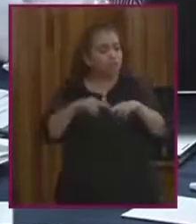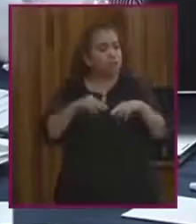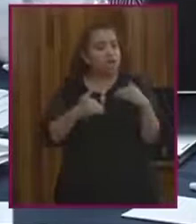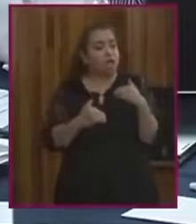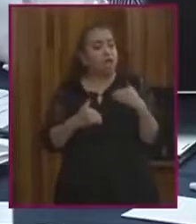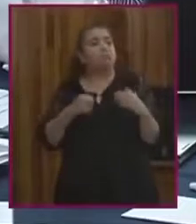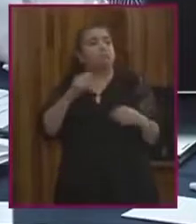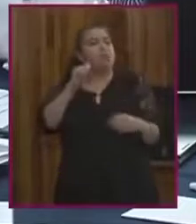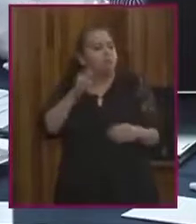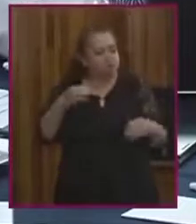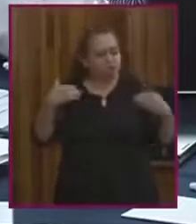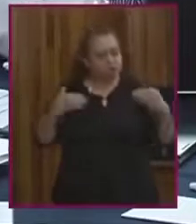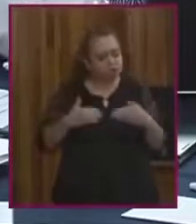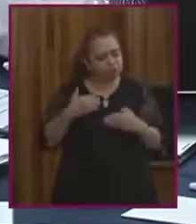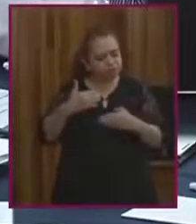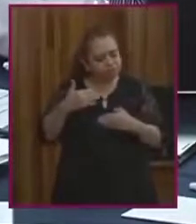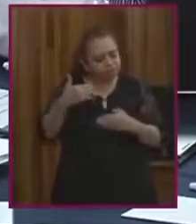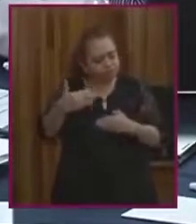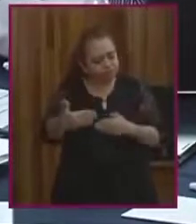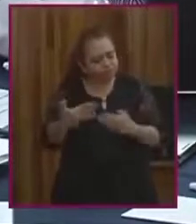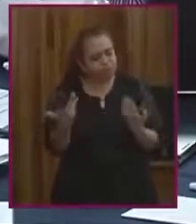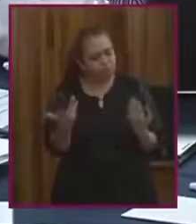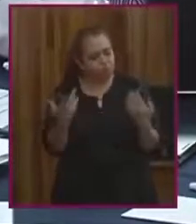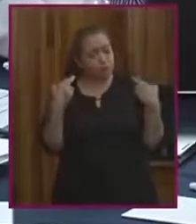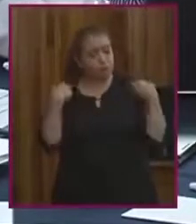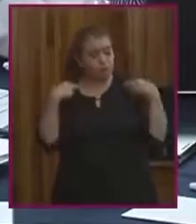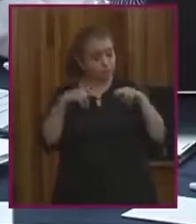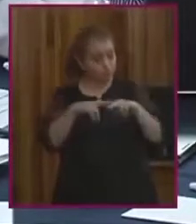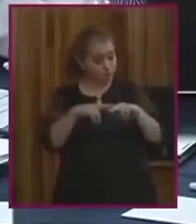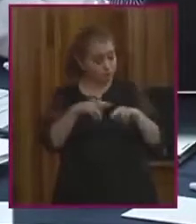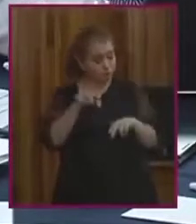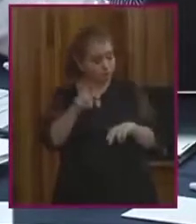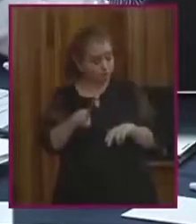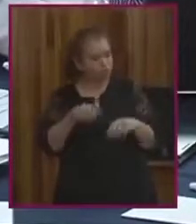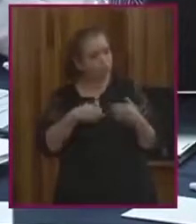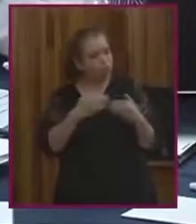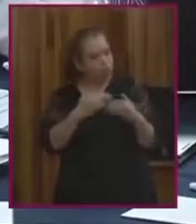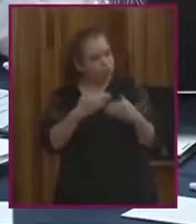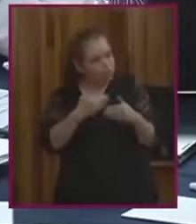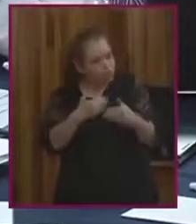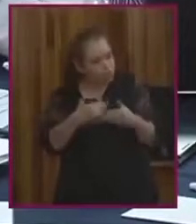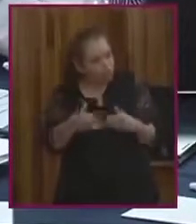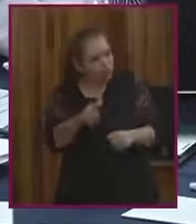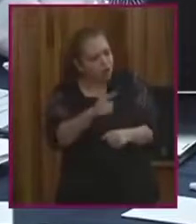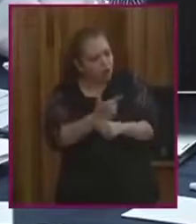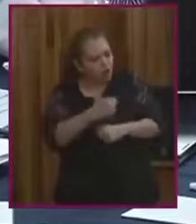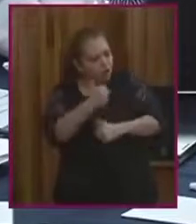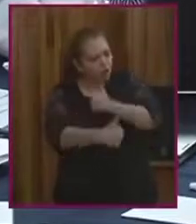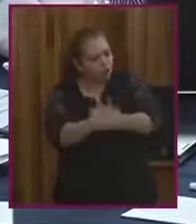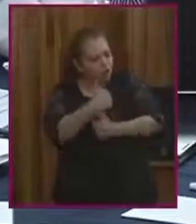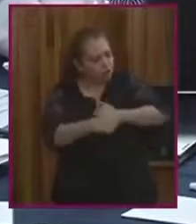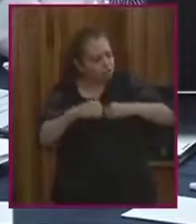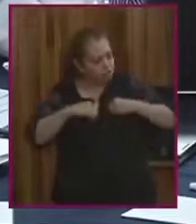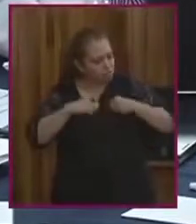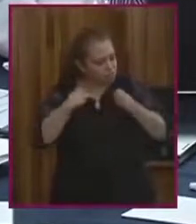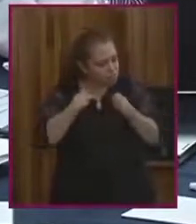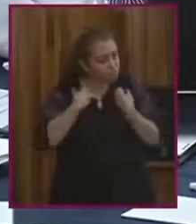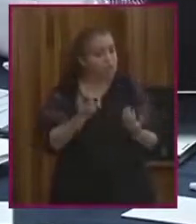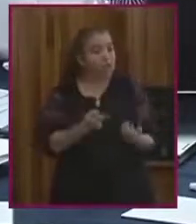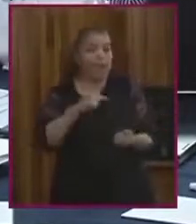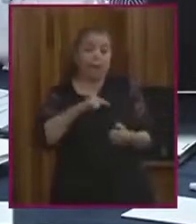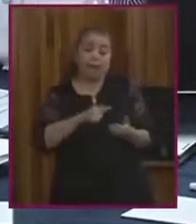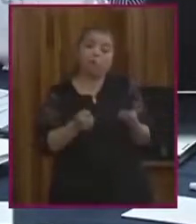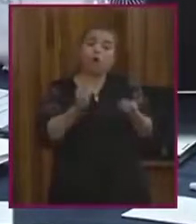Porque se esperaría que la docencia se asumiera como una carrera de vida. Y entonces esta carrera de vida empieza justamente a su ingreso